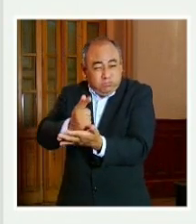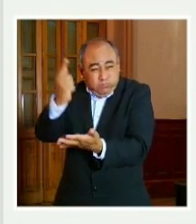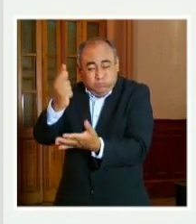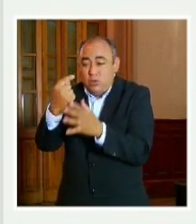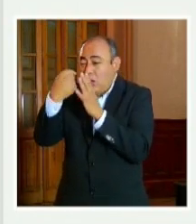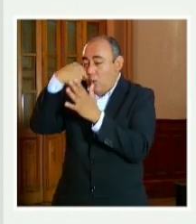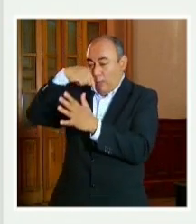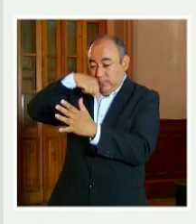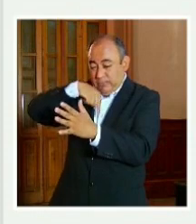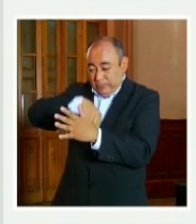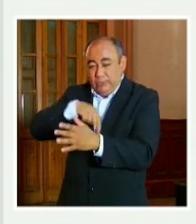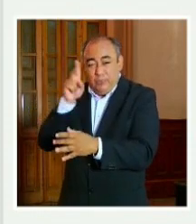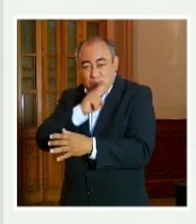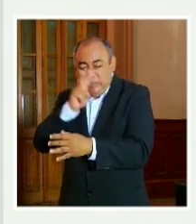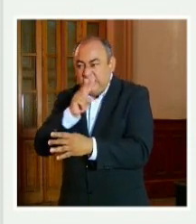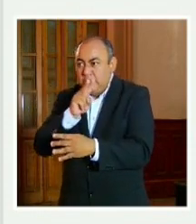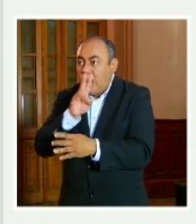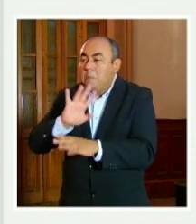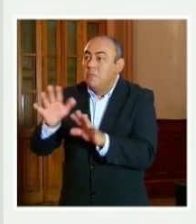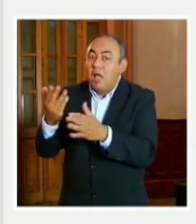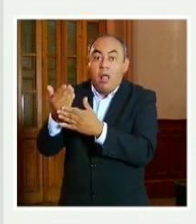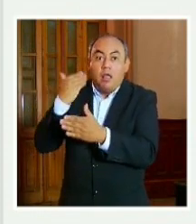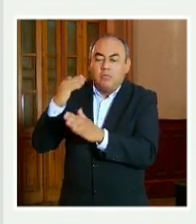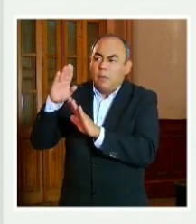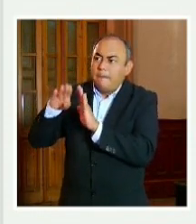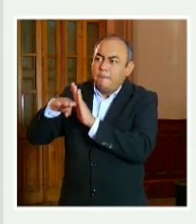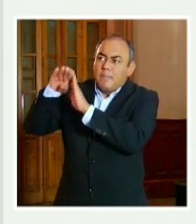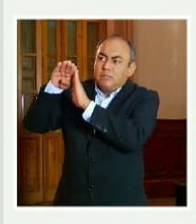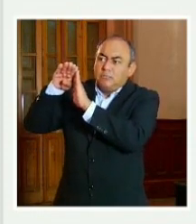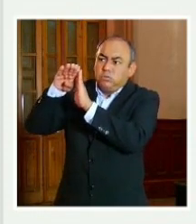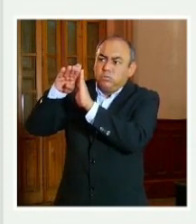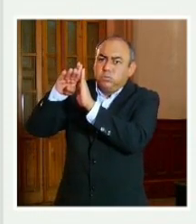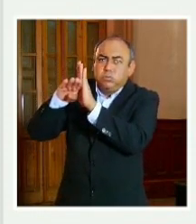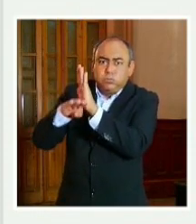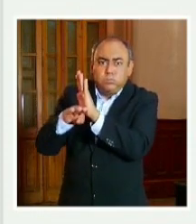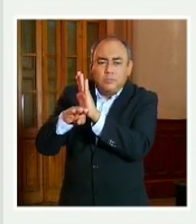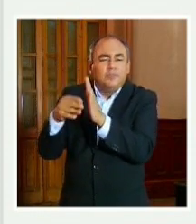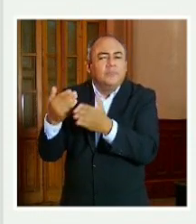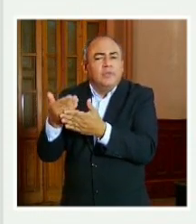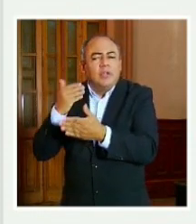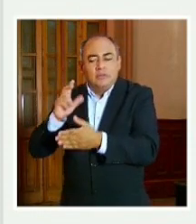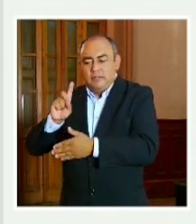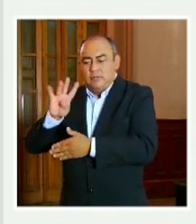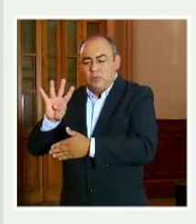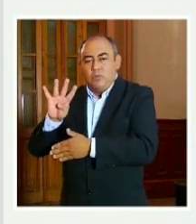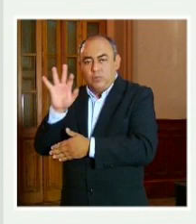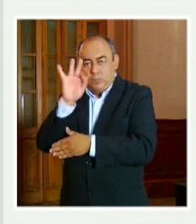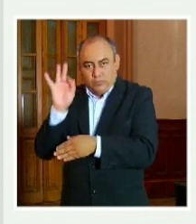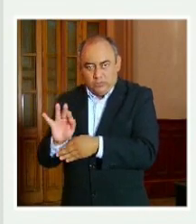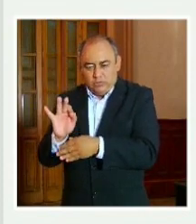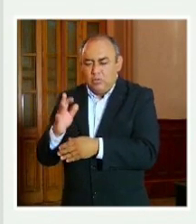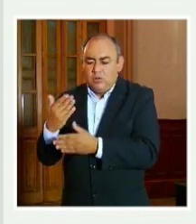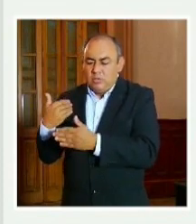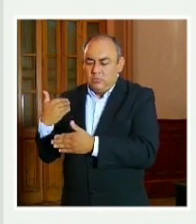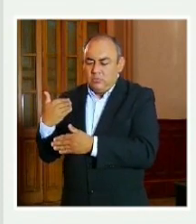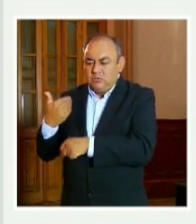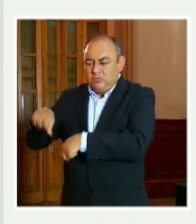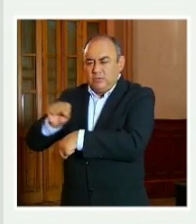pacientes intubados ha disminuido, tuvimos el pico más alto de 34% la semana